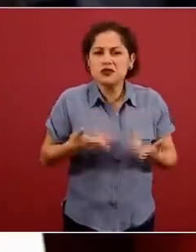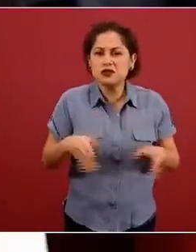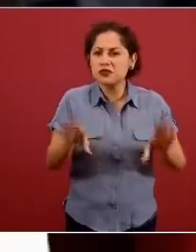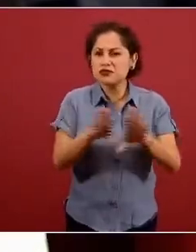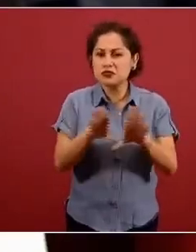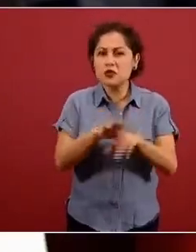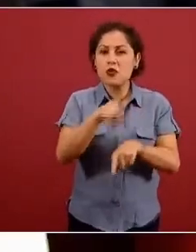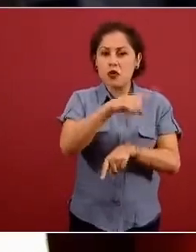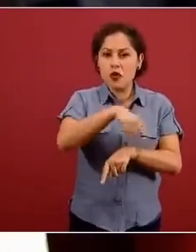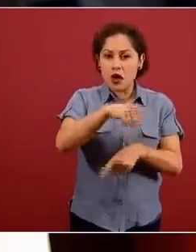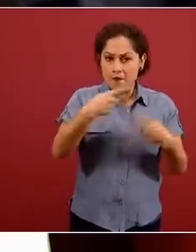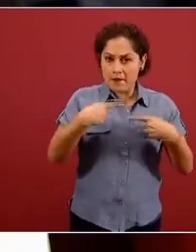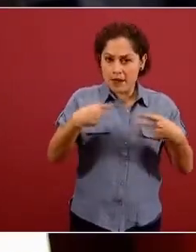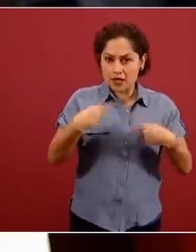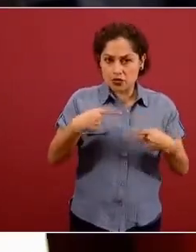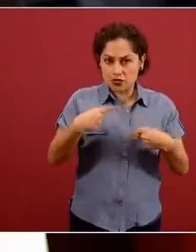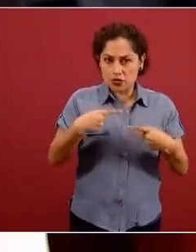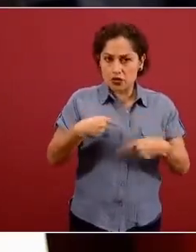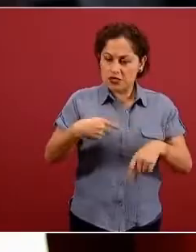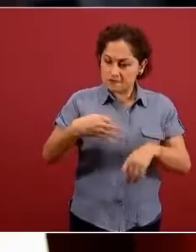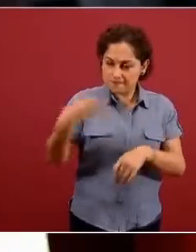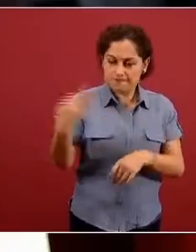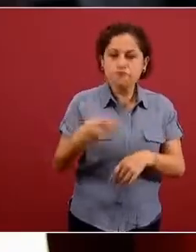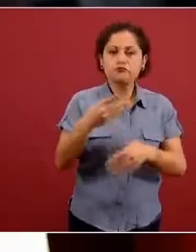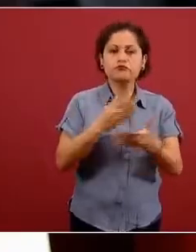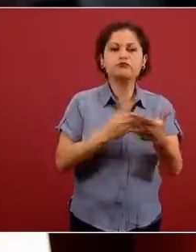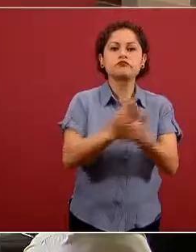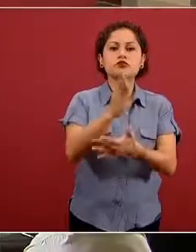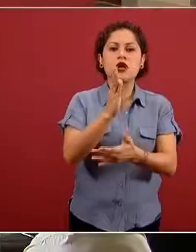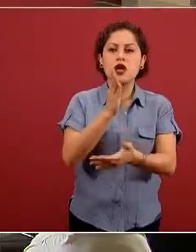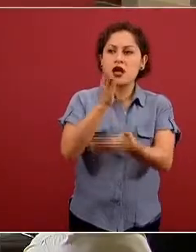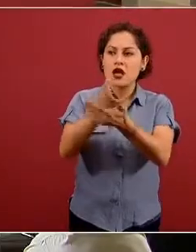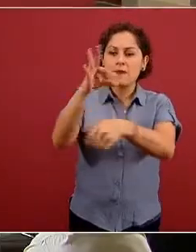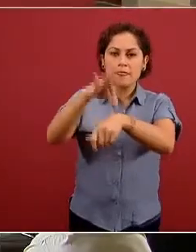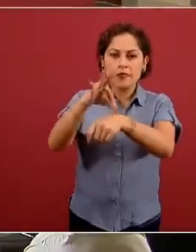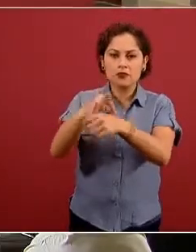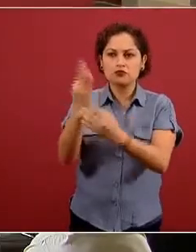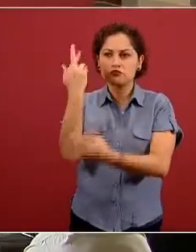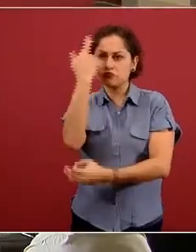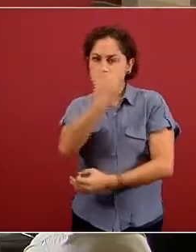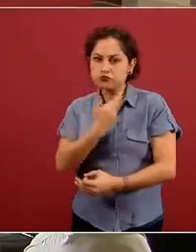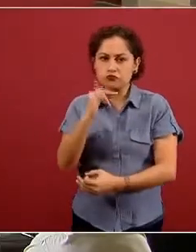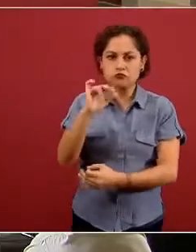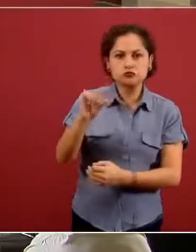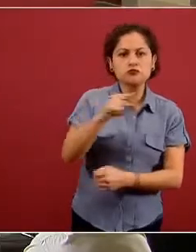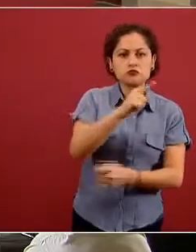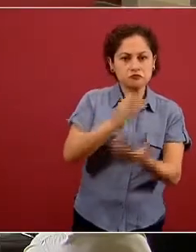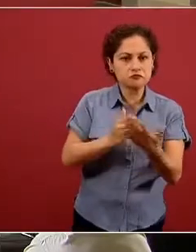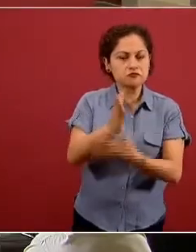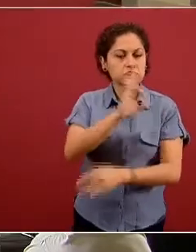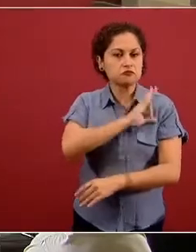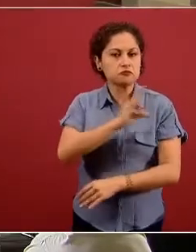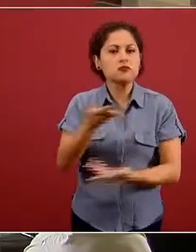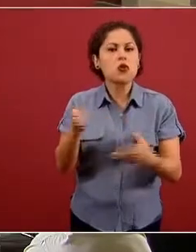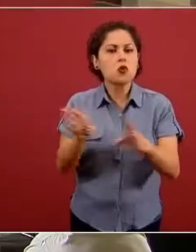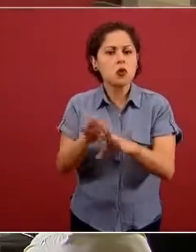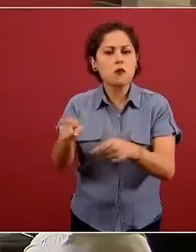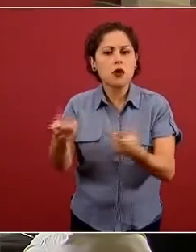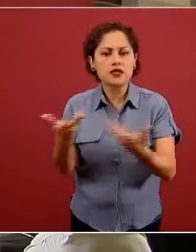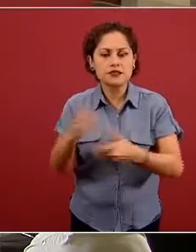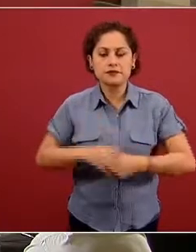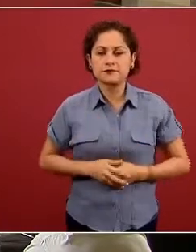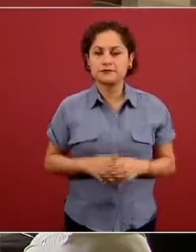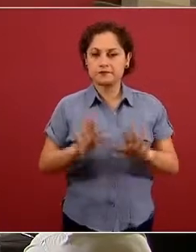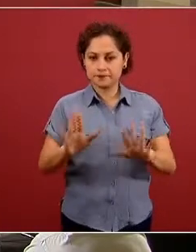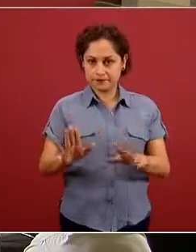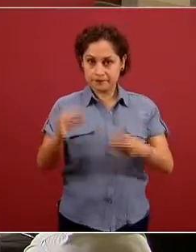acceso efectivo al tratamiento o incluso a una consulta? Gracias. Gracias. La tercera pregunta se la dejo al doctor Cortés, porque precisamente lo